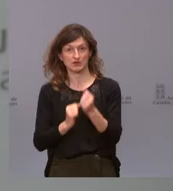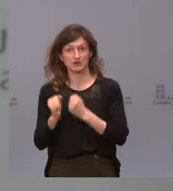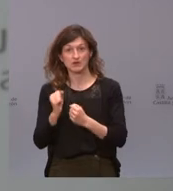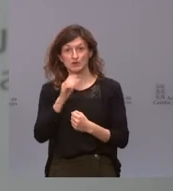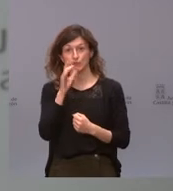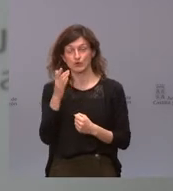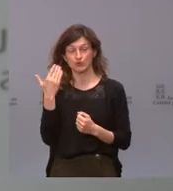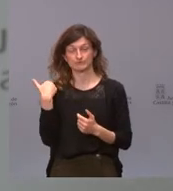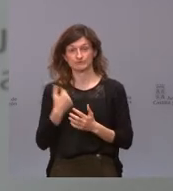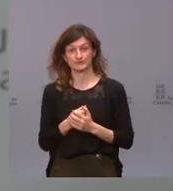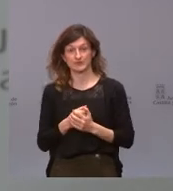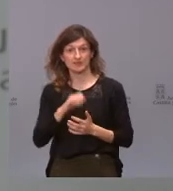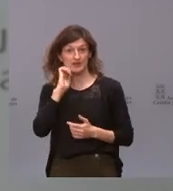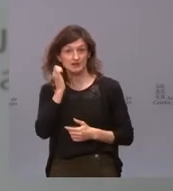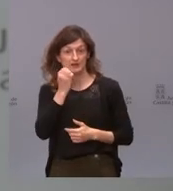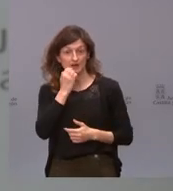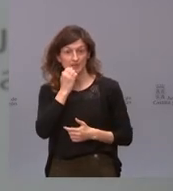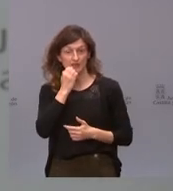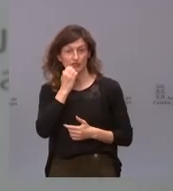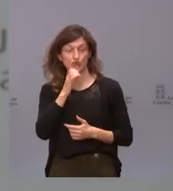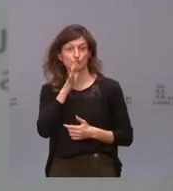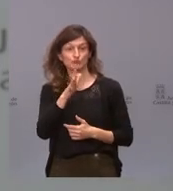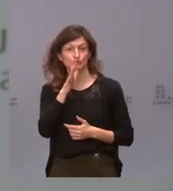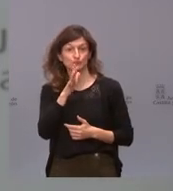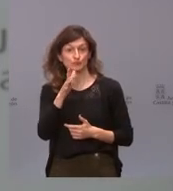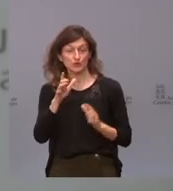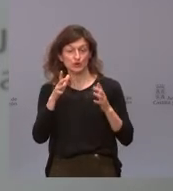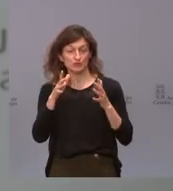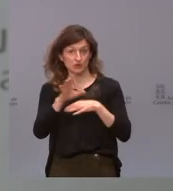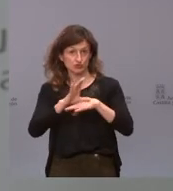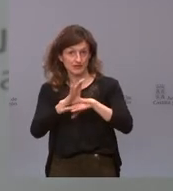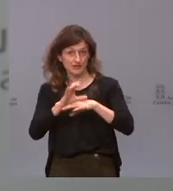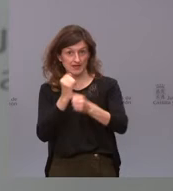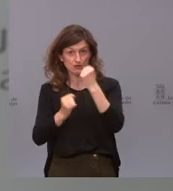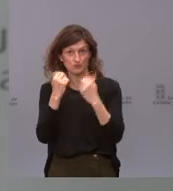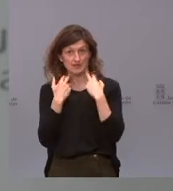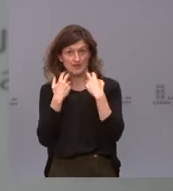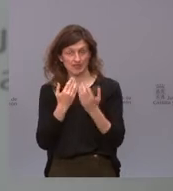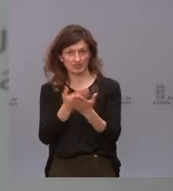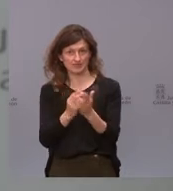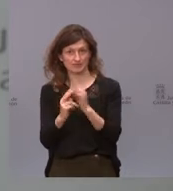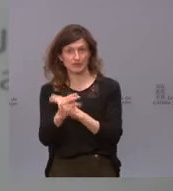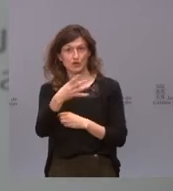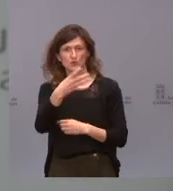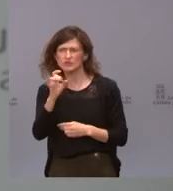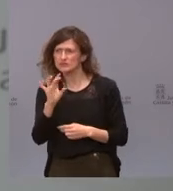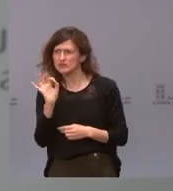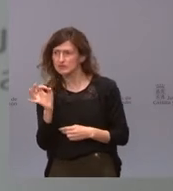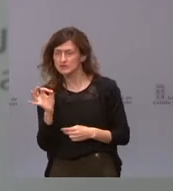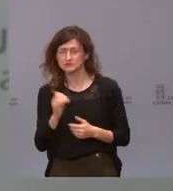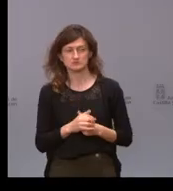se atendiera la reclamación que se hizo por parte de la consejería de economía hacienda 415 verdad